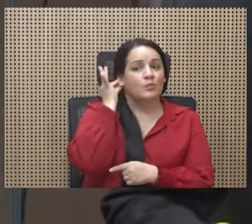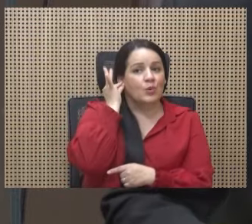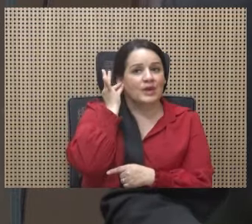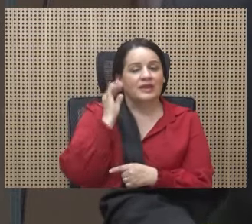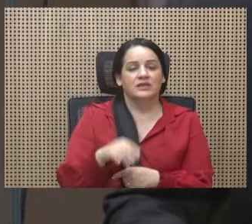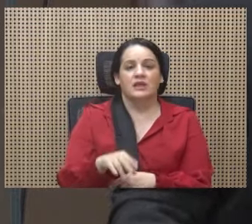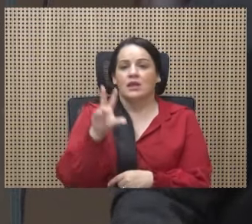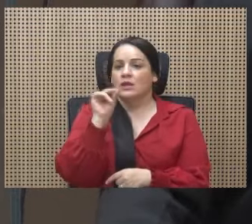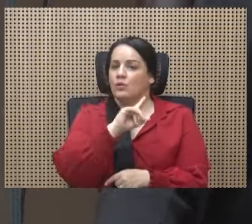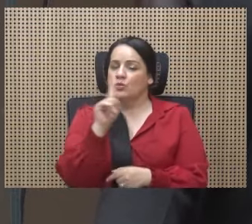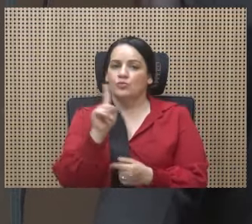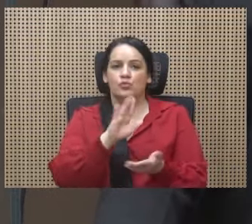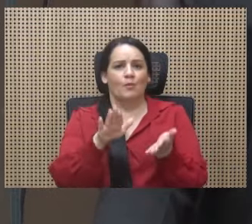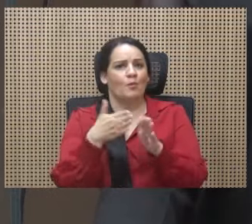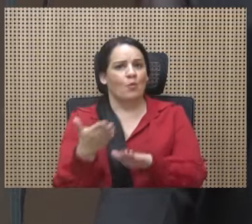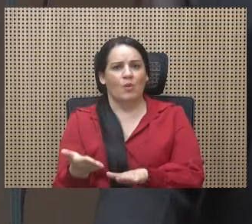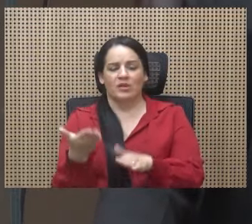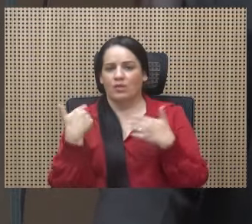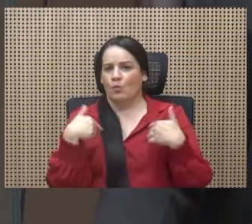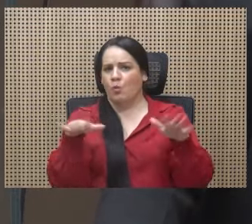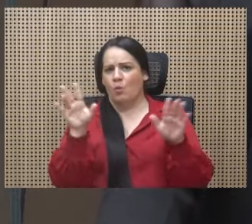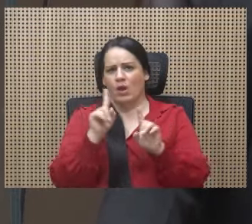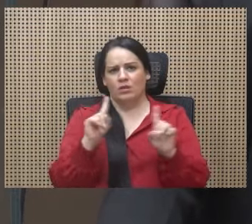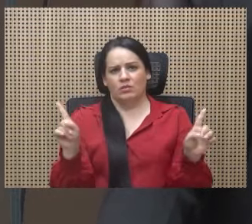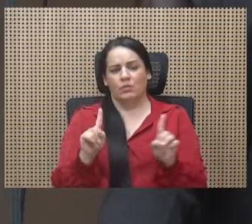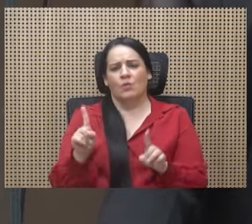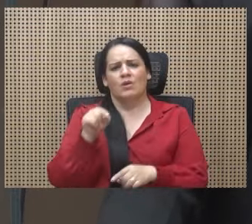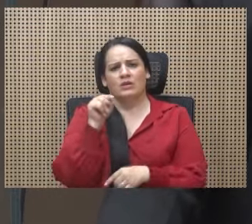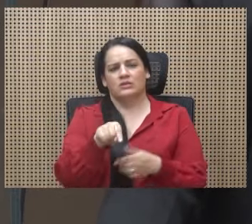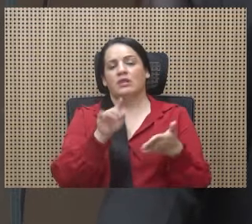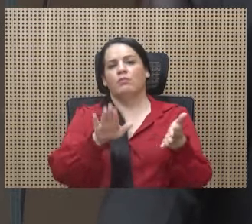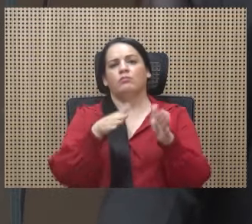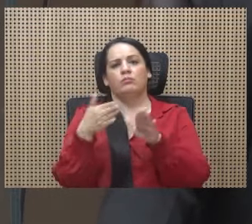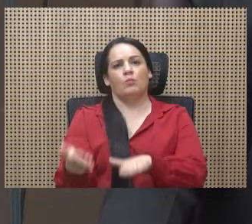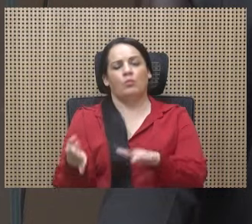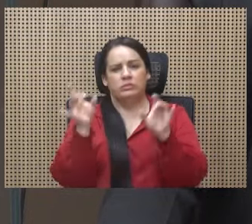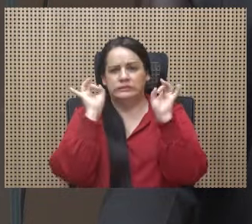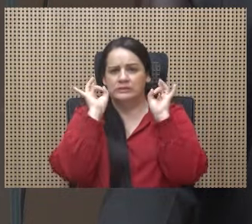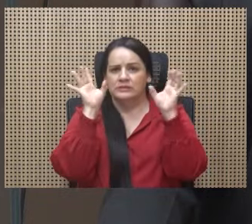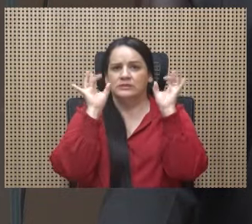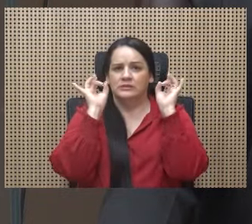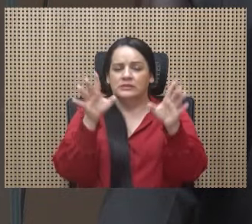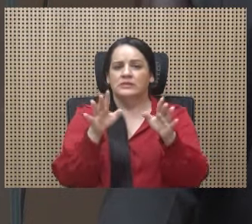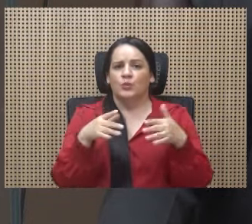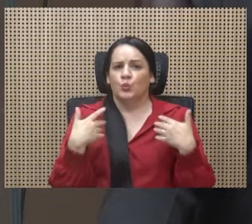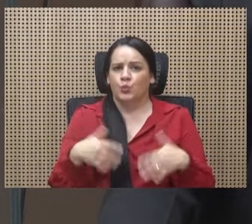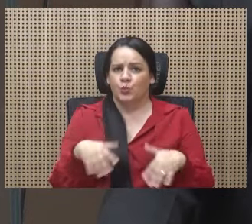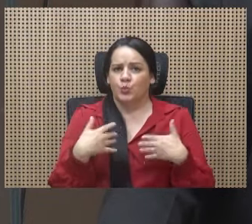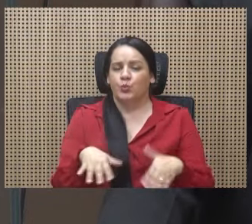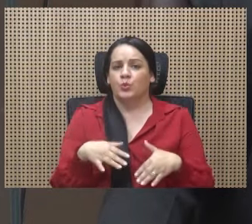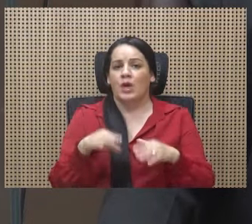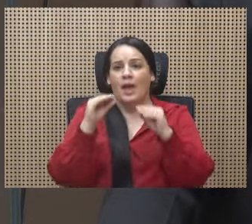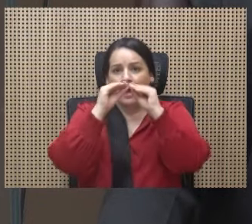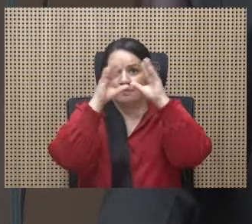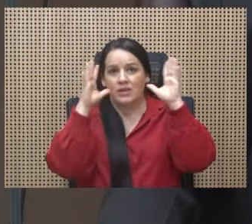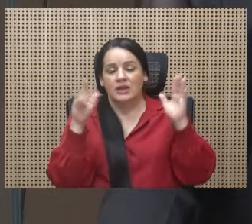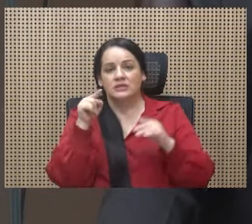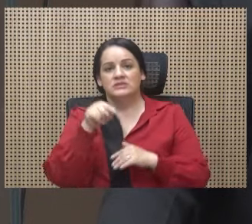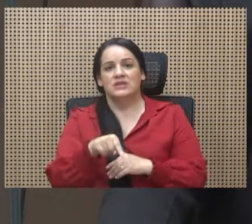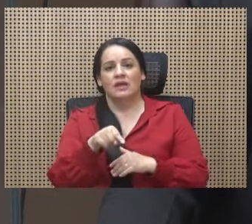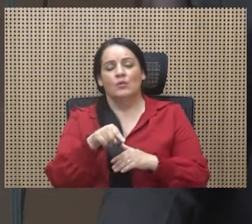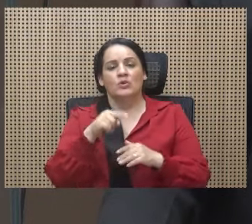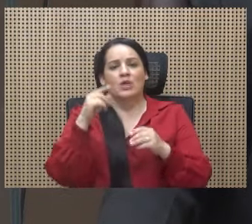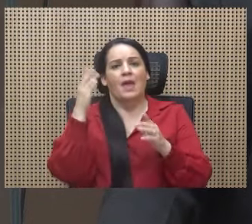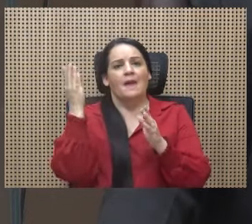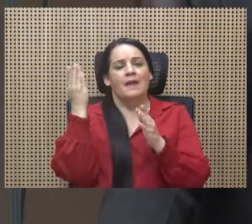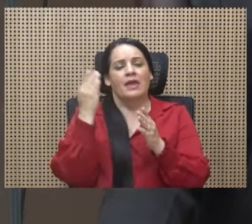son muertes cualquiera son muertes realmente pavorosas tenebrosas amanecemos descuartizadas